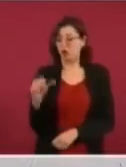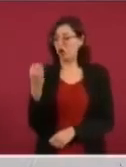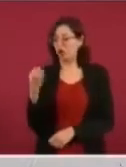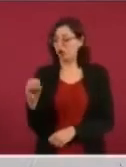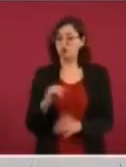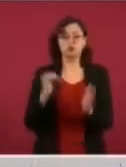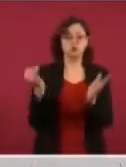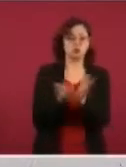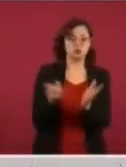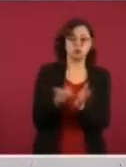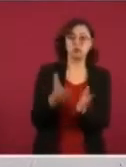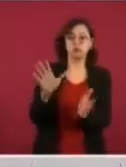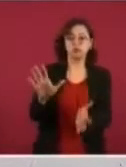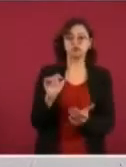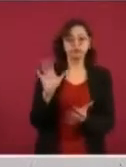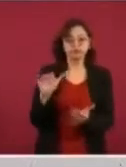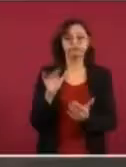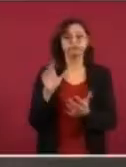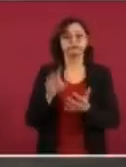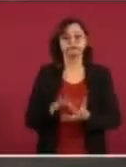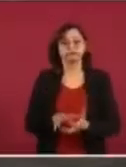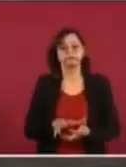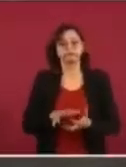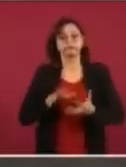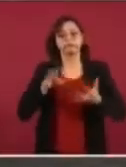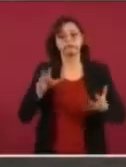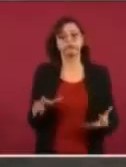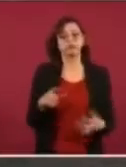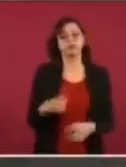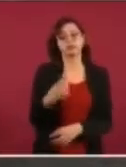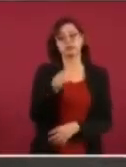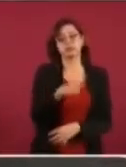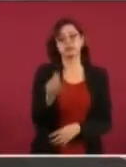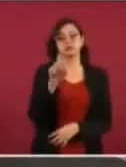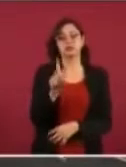recaudación de impuestos aumentó en